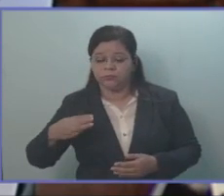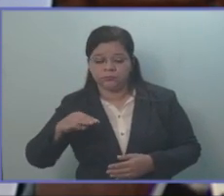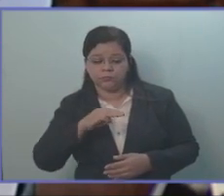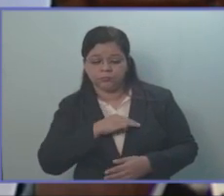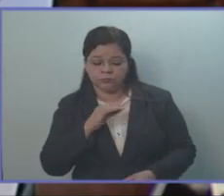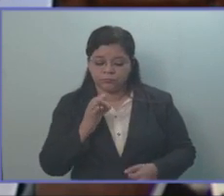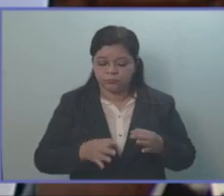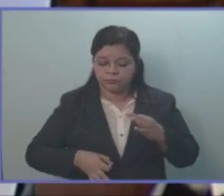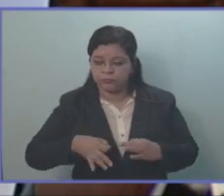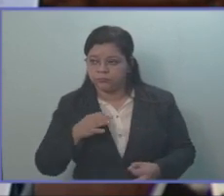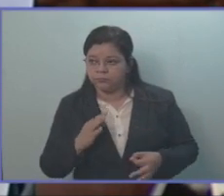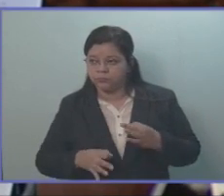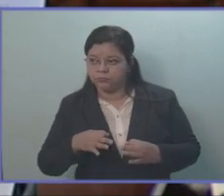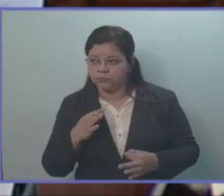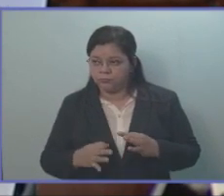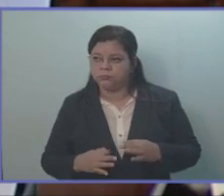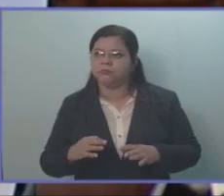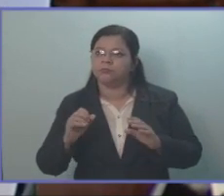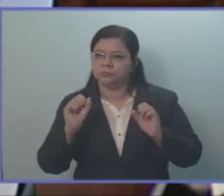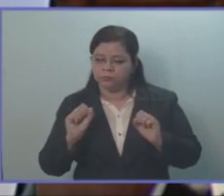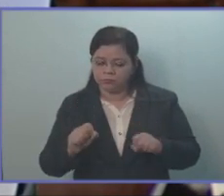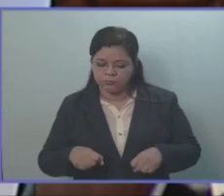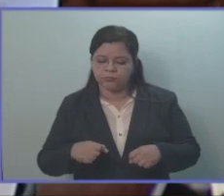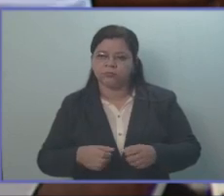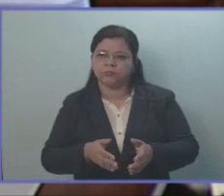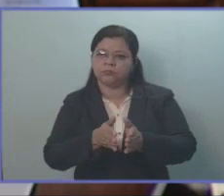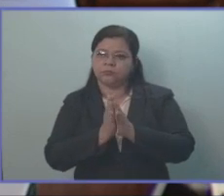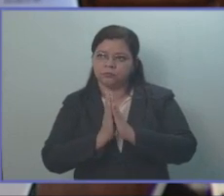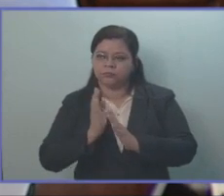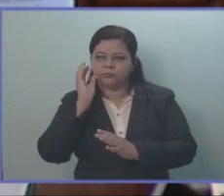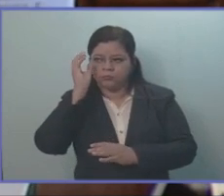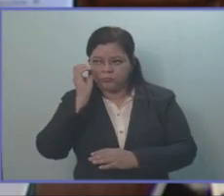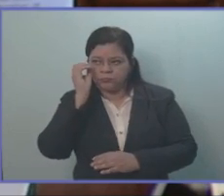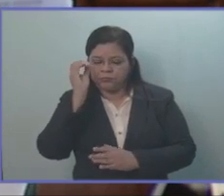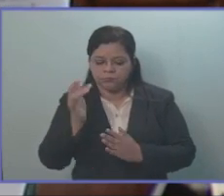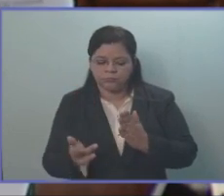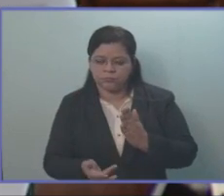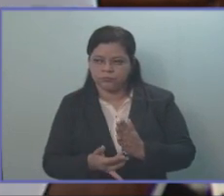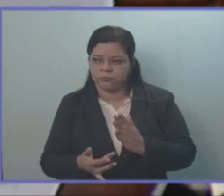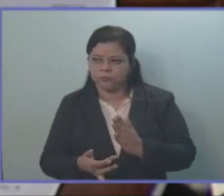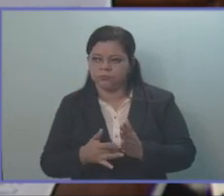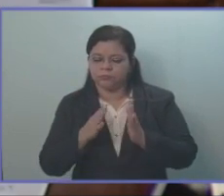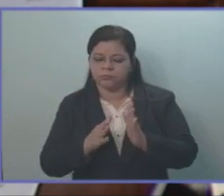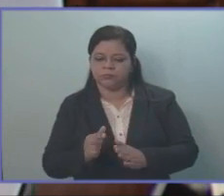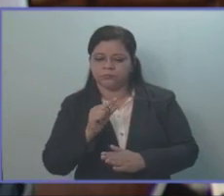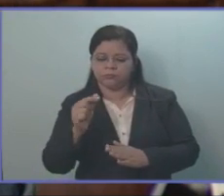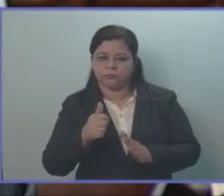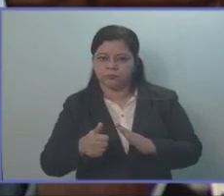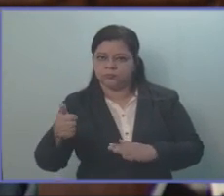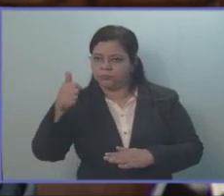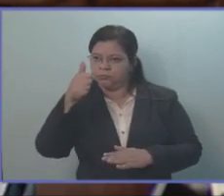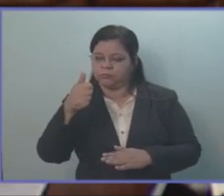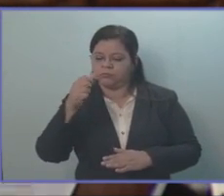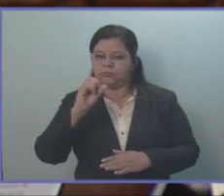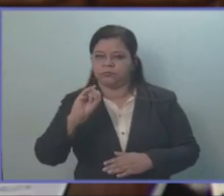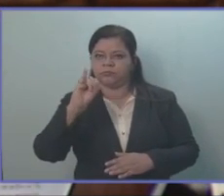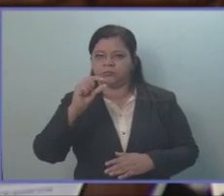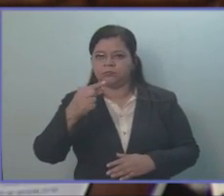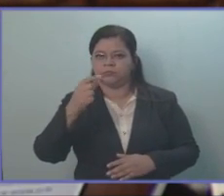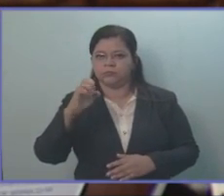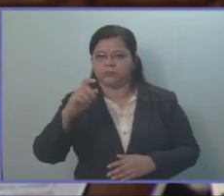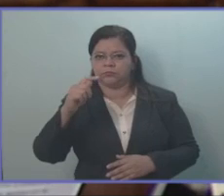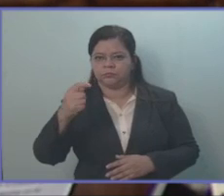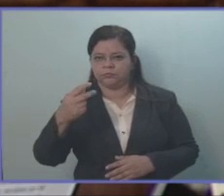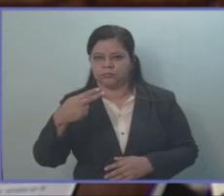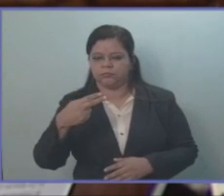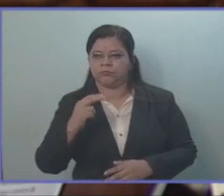y Seguridad Pública podrá solicitar la opinión técnica de la Superintendencia General de Electricidad